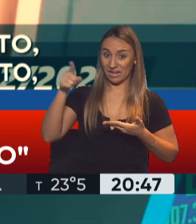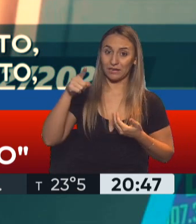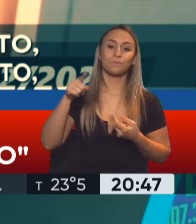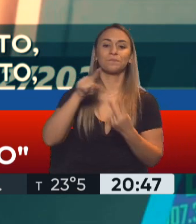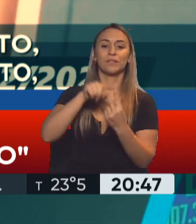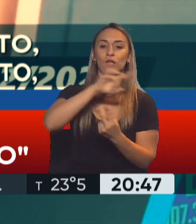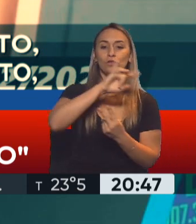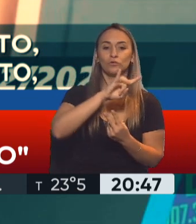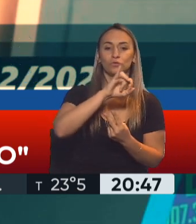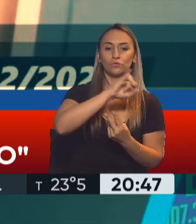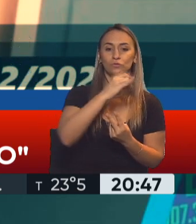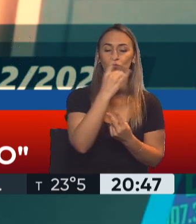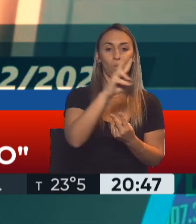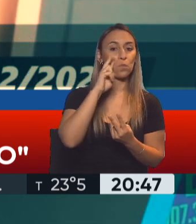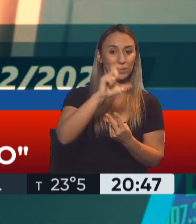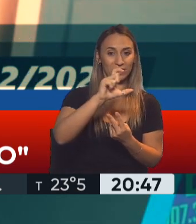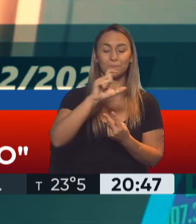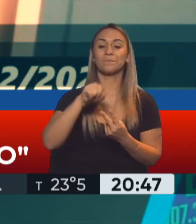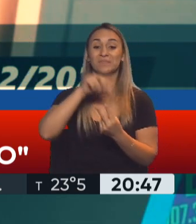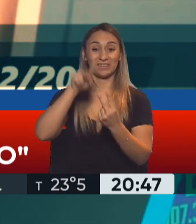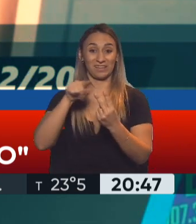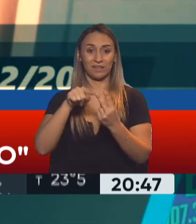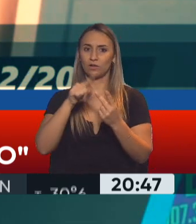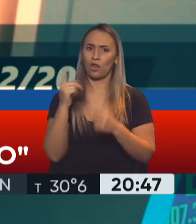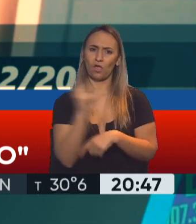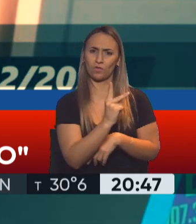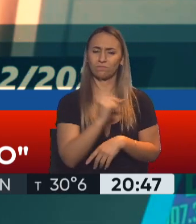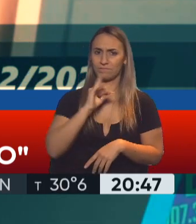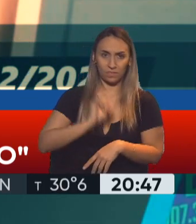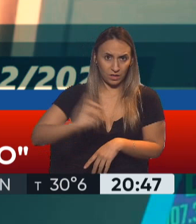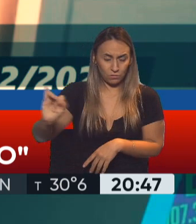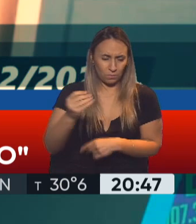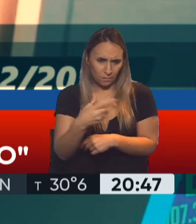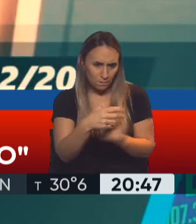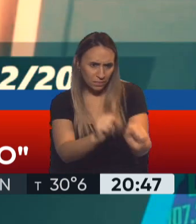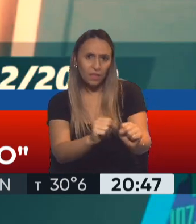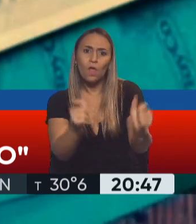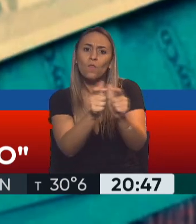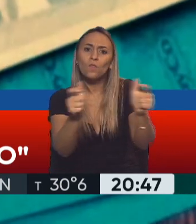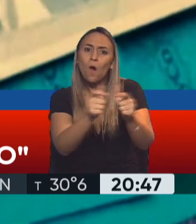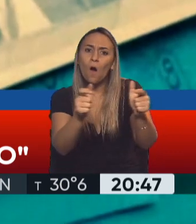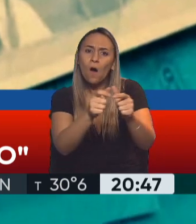que hicieron una denuncia por los dólares termosellados de cristina'